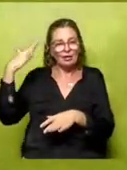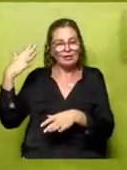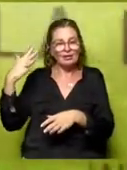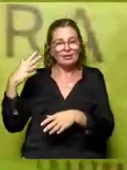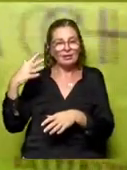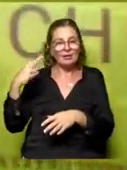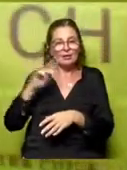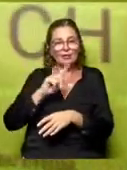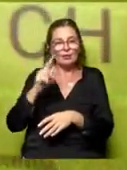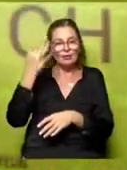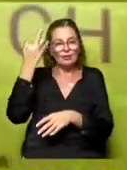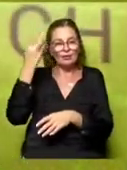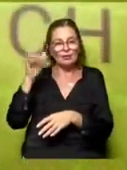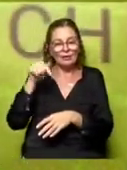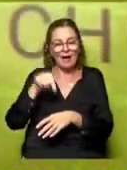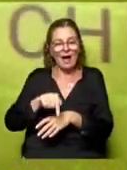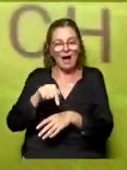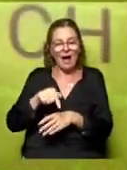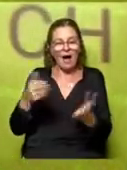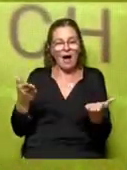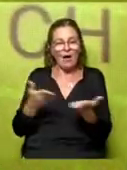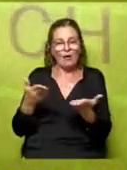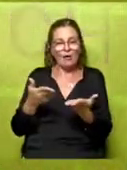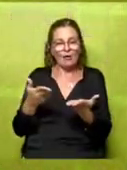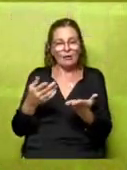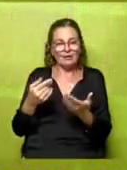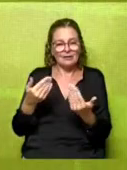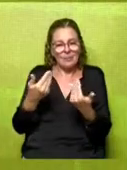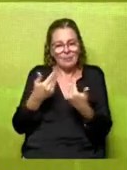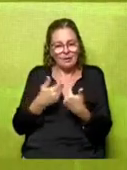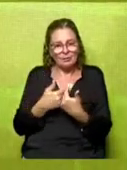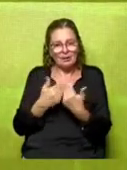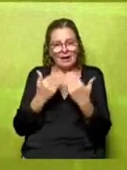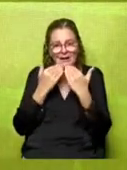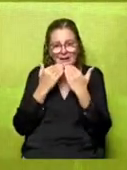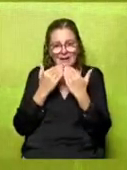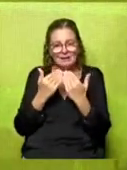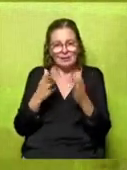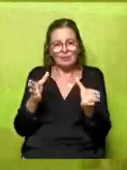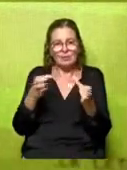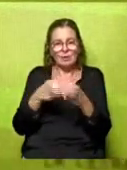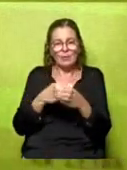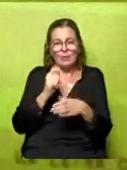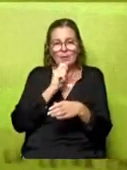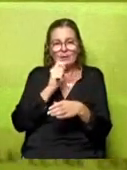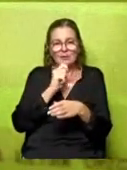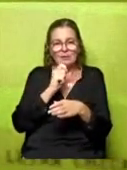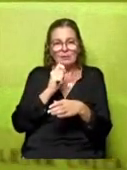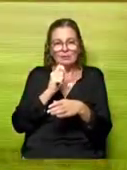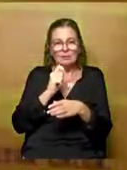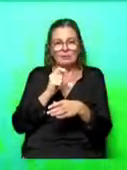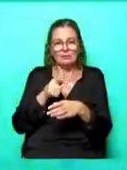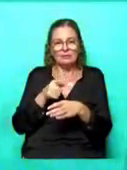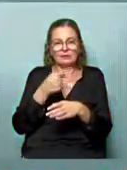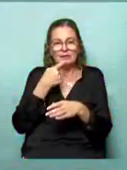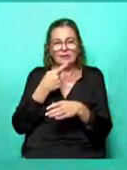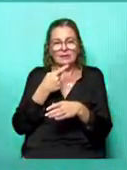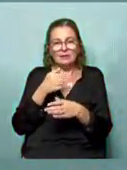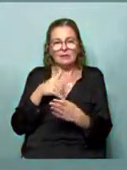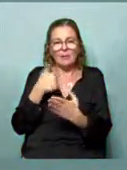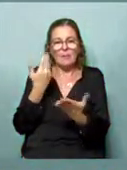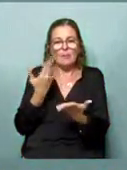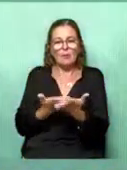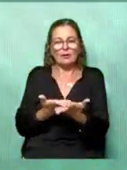son el futuro, son el presente y nos deben interpelar. Y agradezco al equipo periodístico que tenga el coraje de poner en la